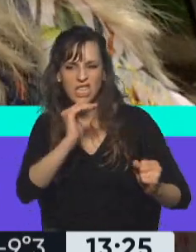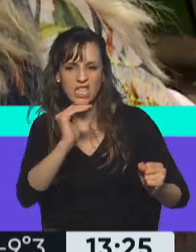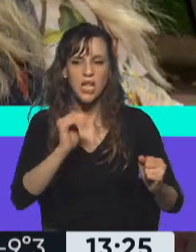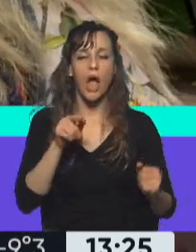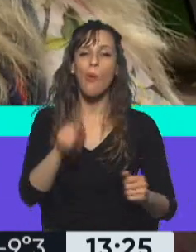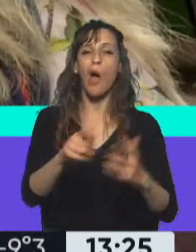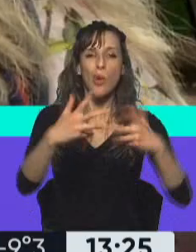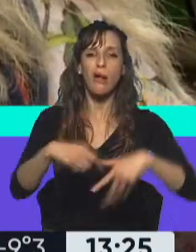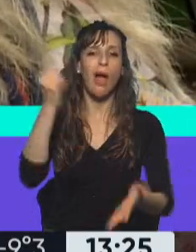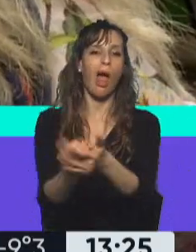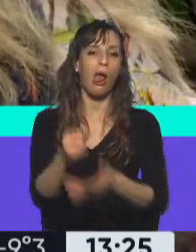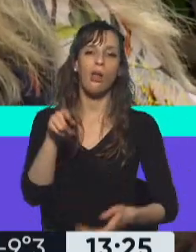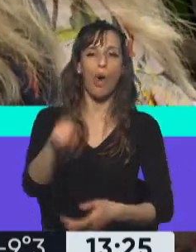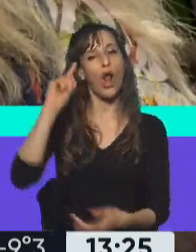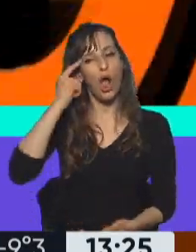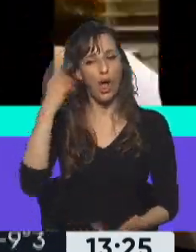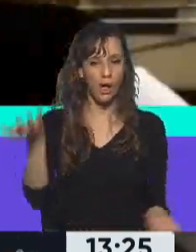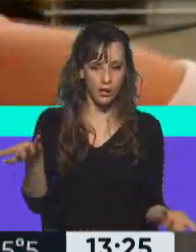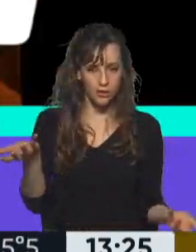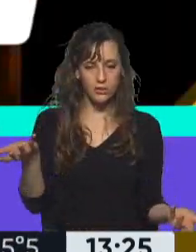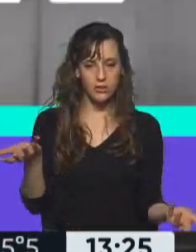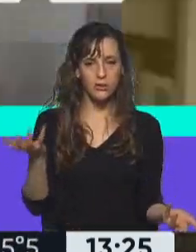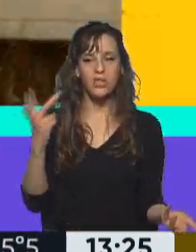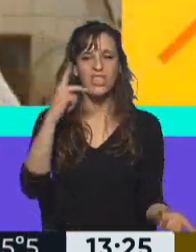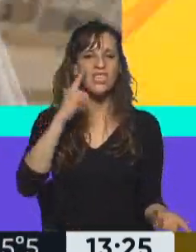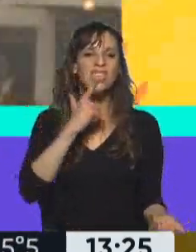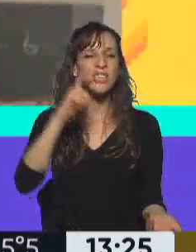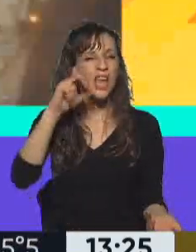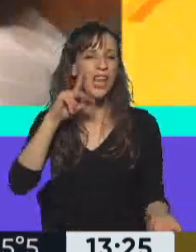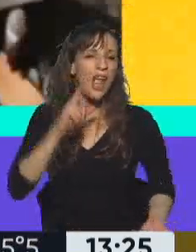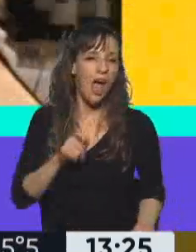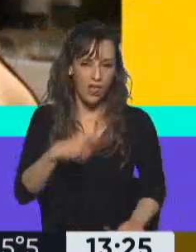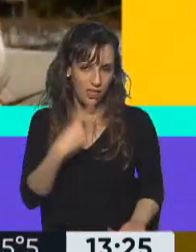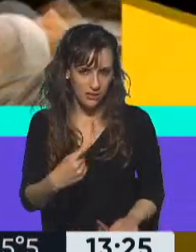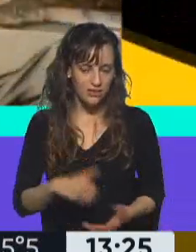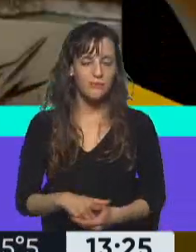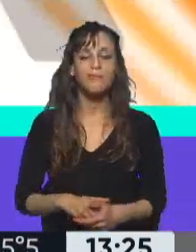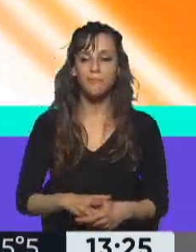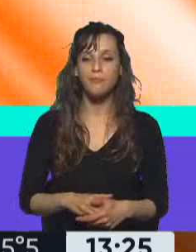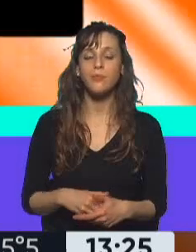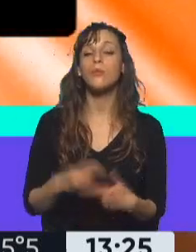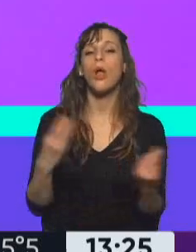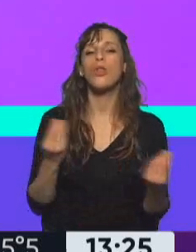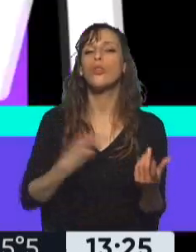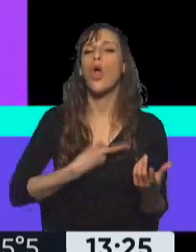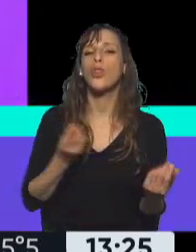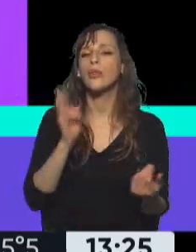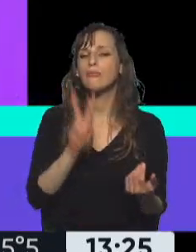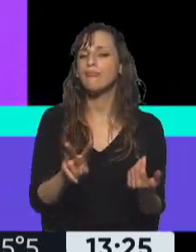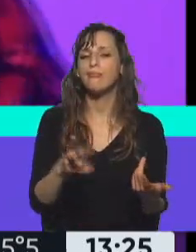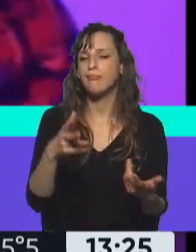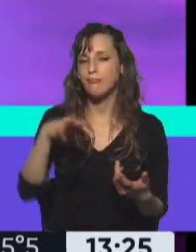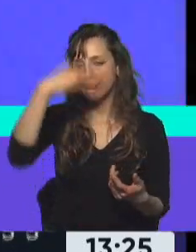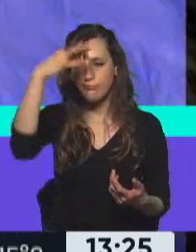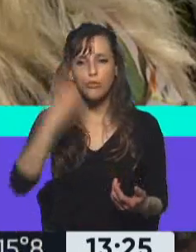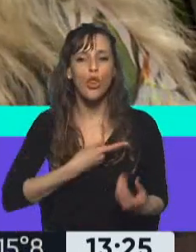una histérica, o si no sé qué, y por ahí te está pasando algo en realidad. Maruja, contanos dónde se puede ver la obra. La obra se puede ver en el